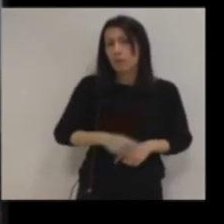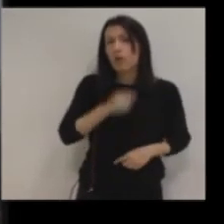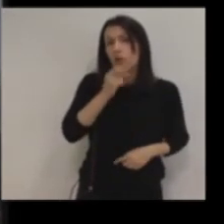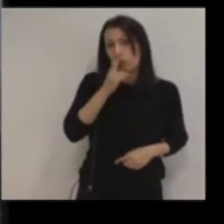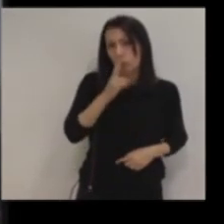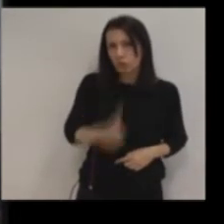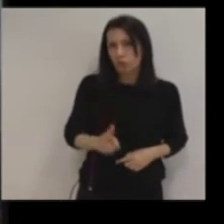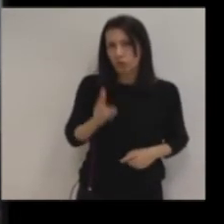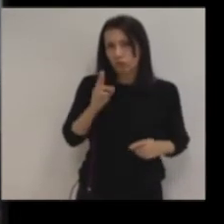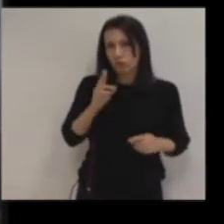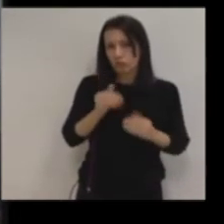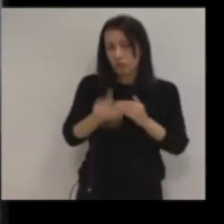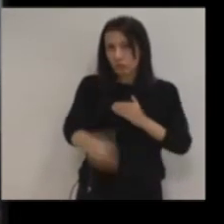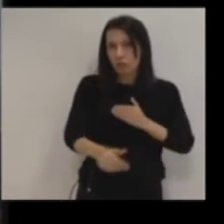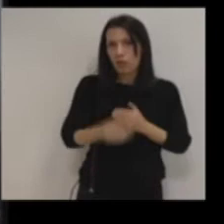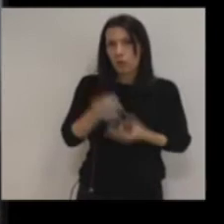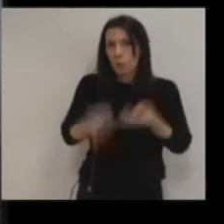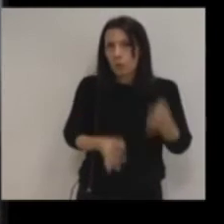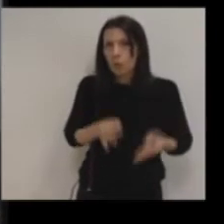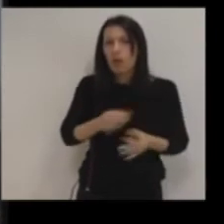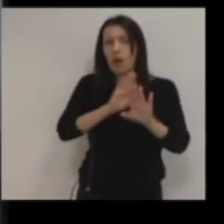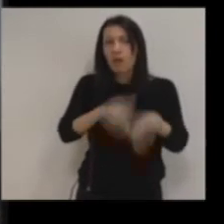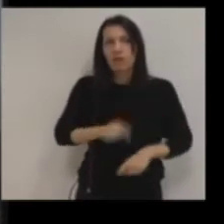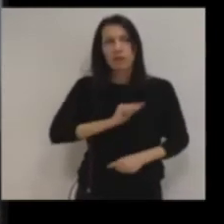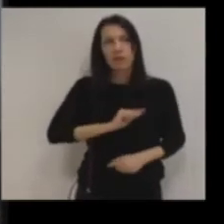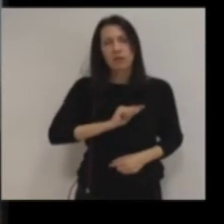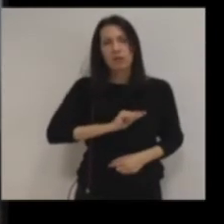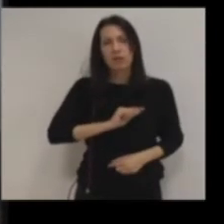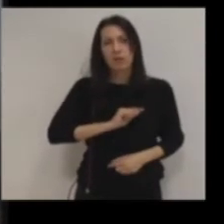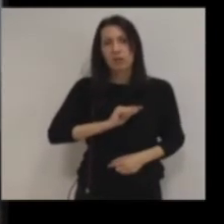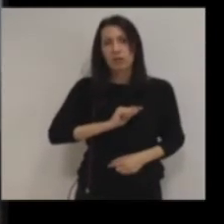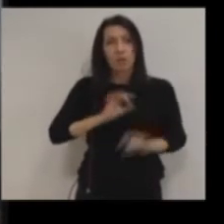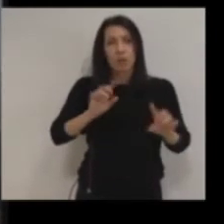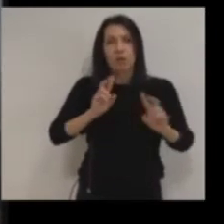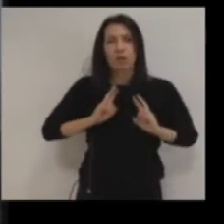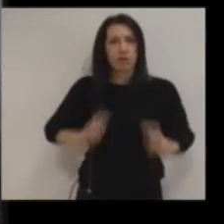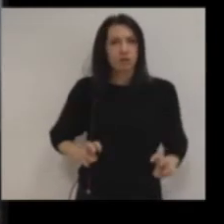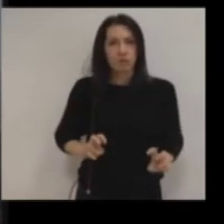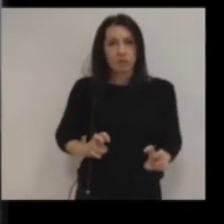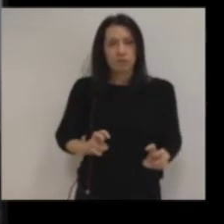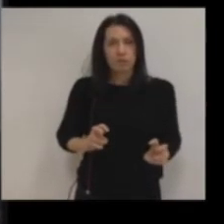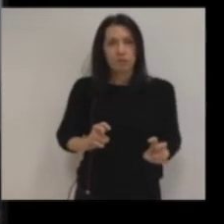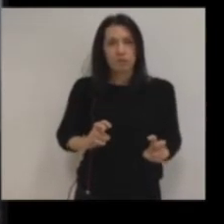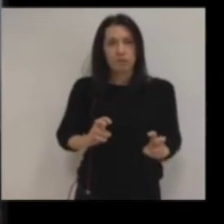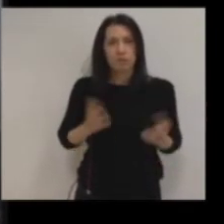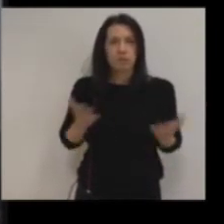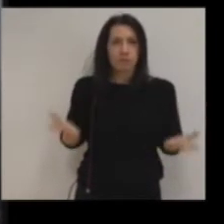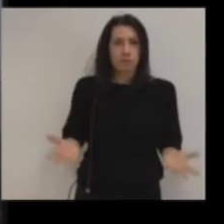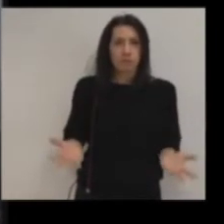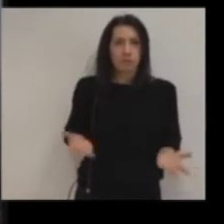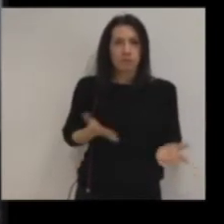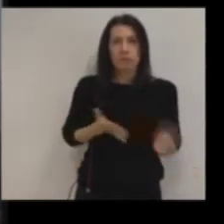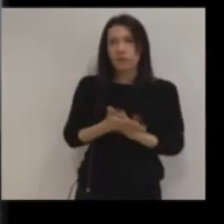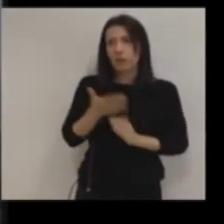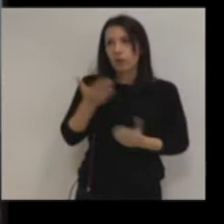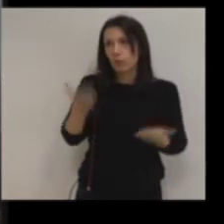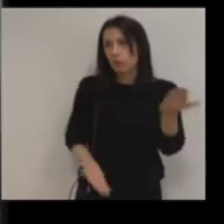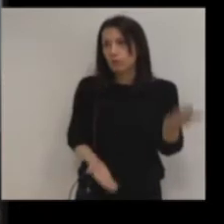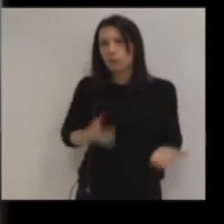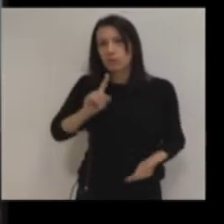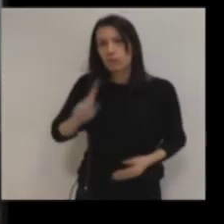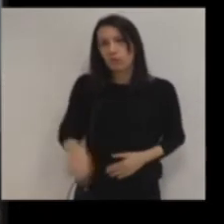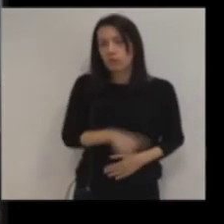de juicios, más tal, y lo que te quedas es como tenías que estar al principio. No es una cuestión de